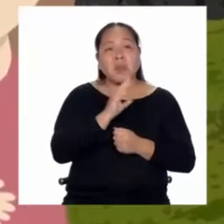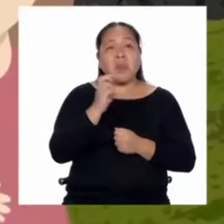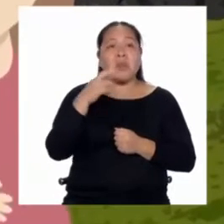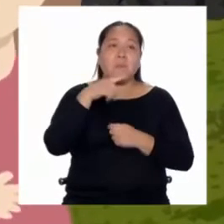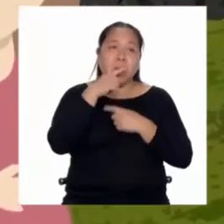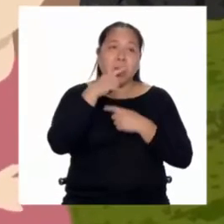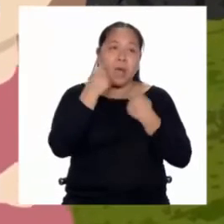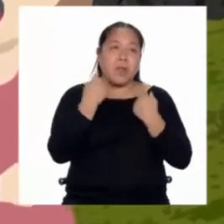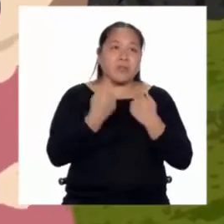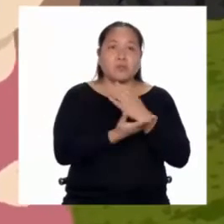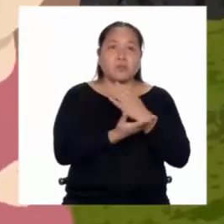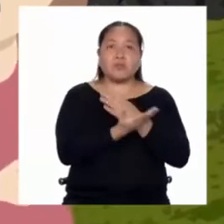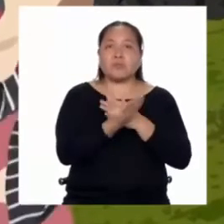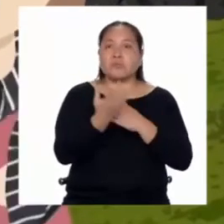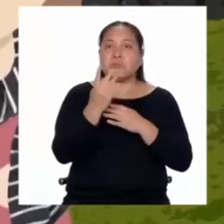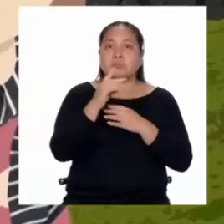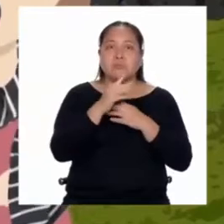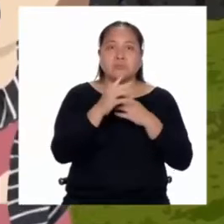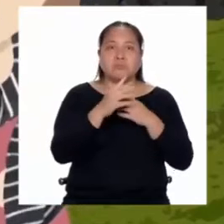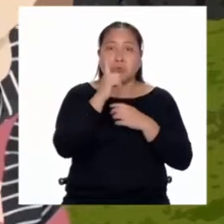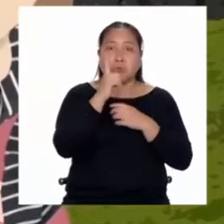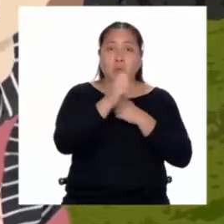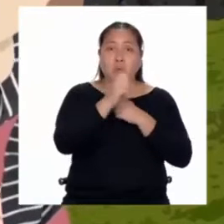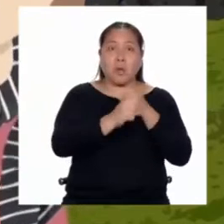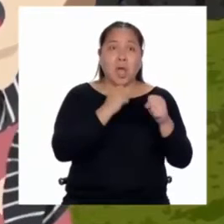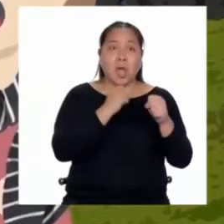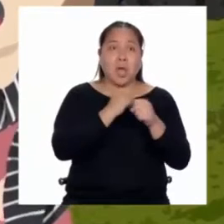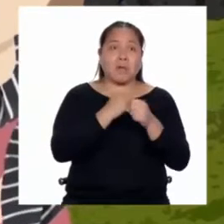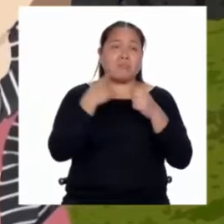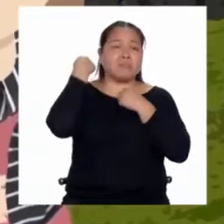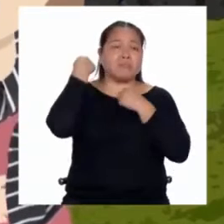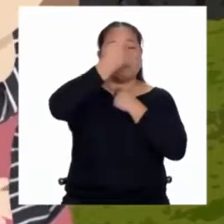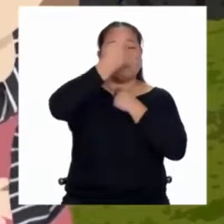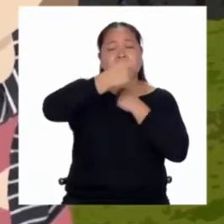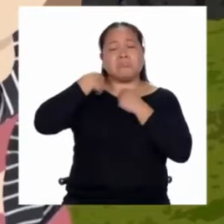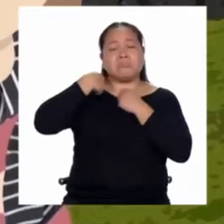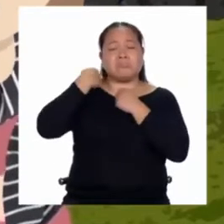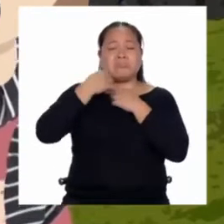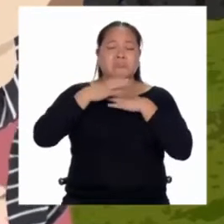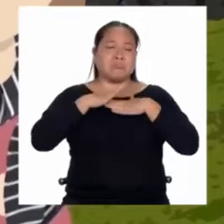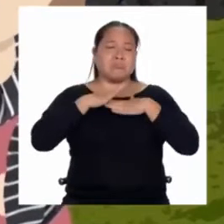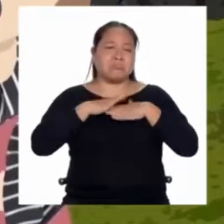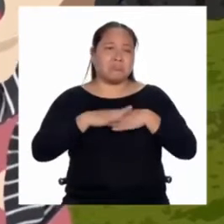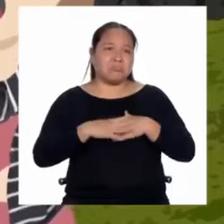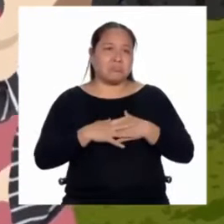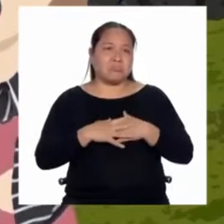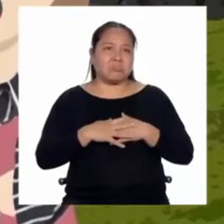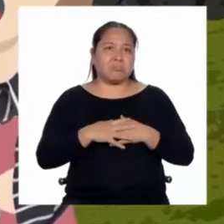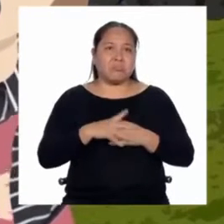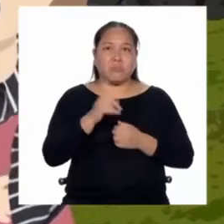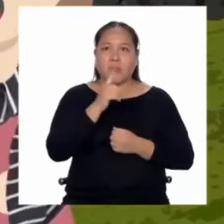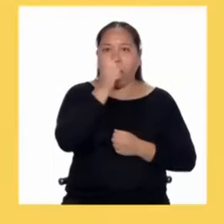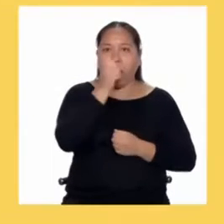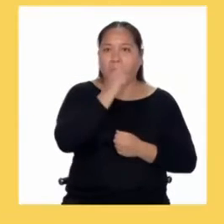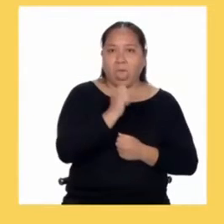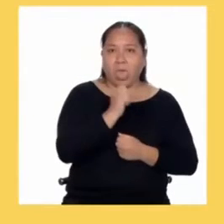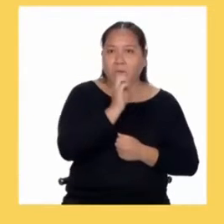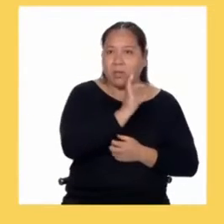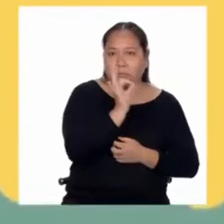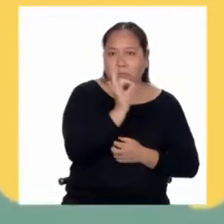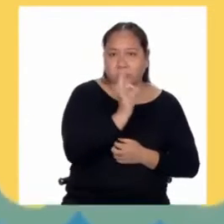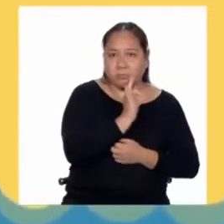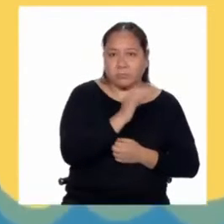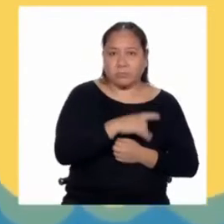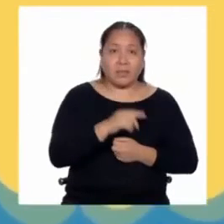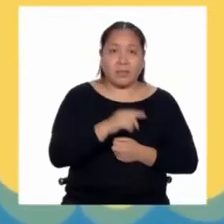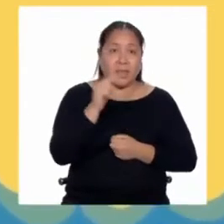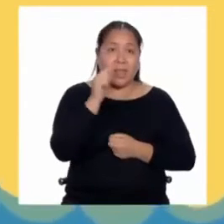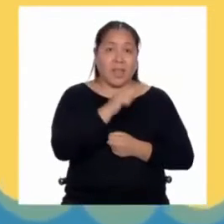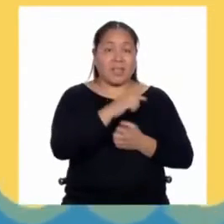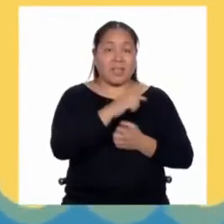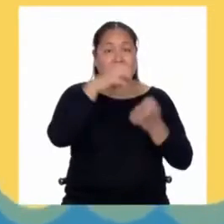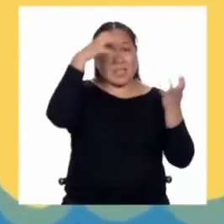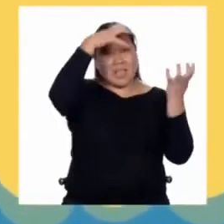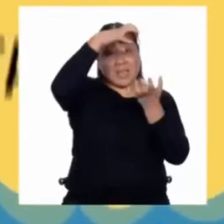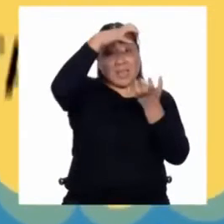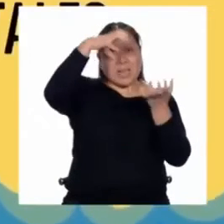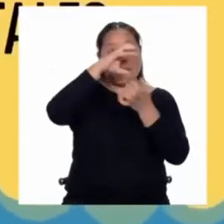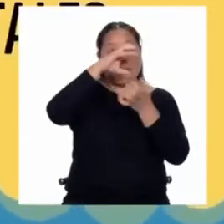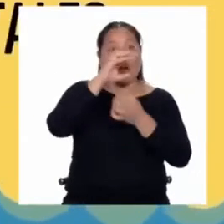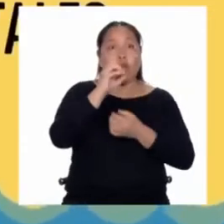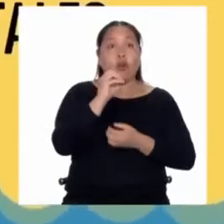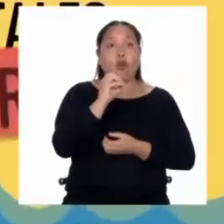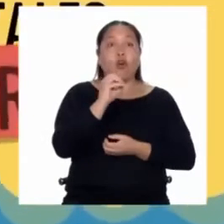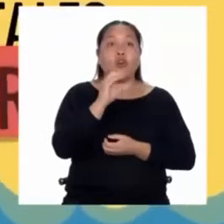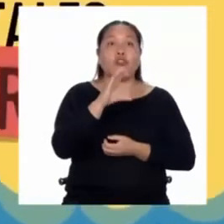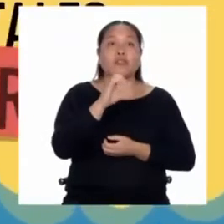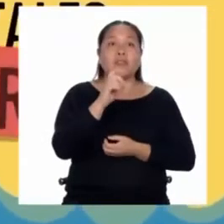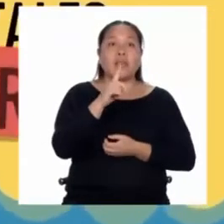el año con una chompa manga larga y una que otra chalina. Sin comer helados. Este clima oceánico se extiende por